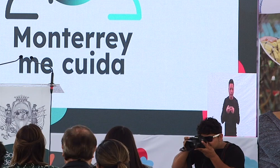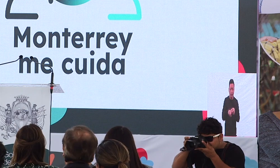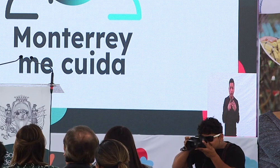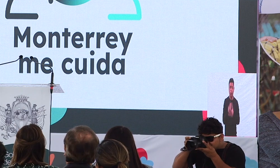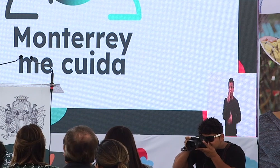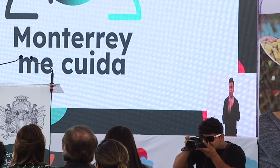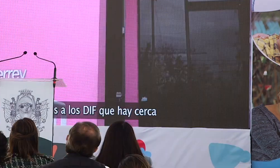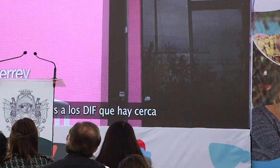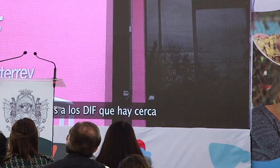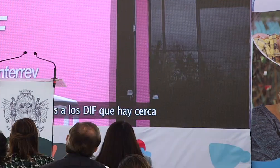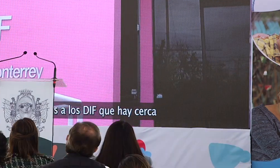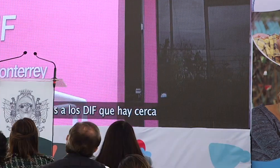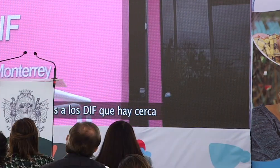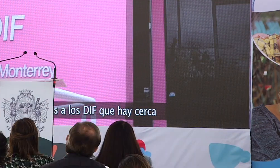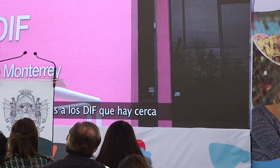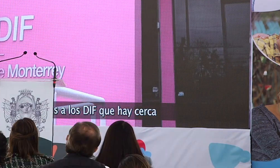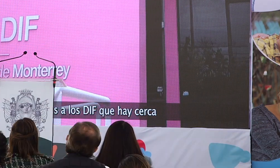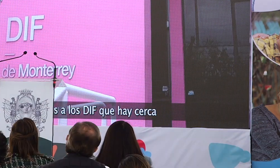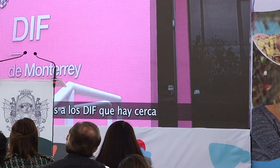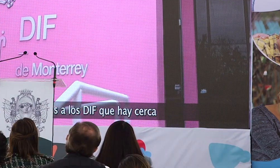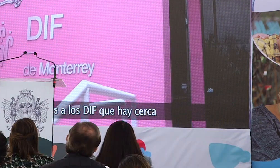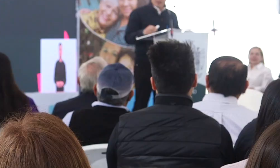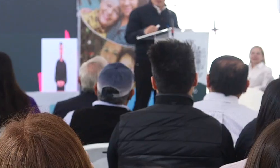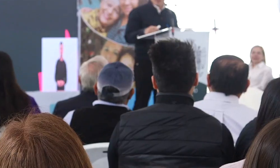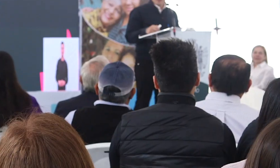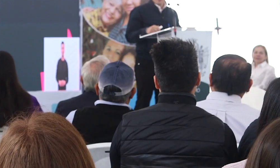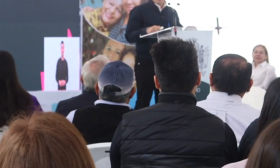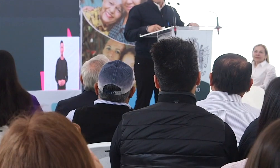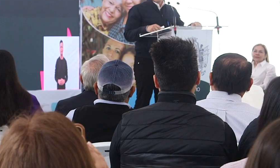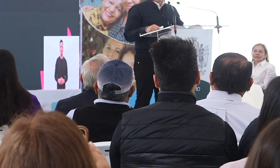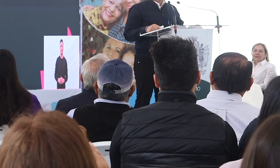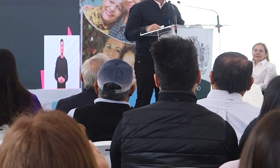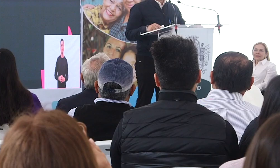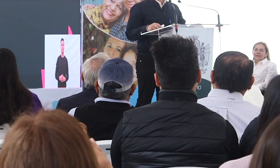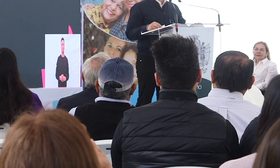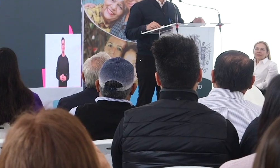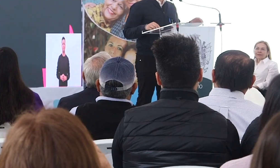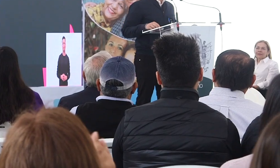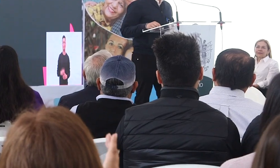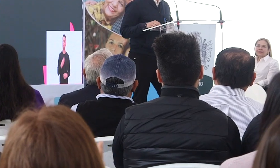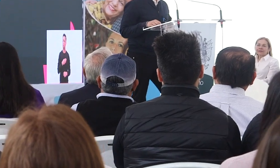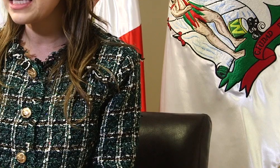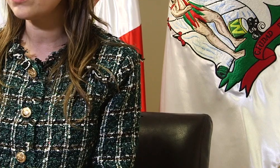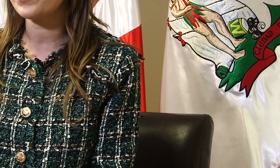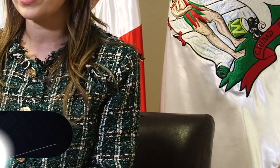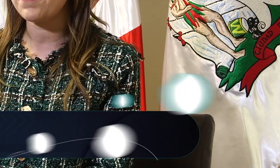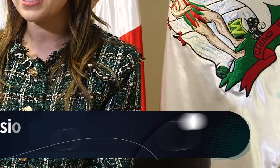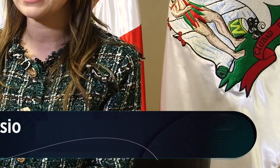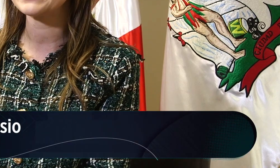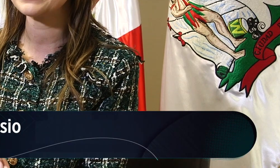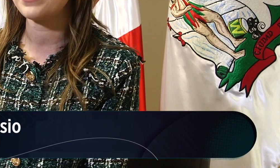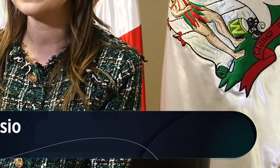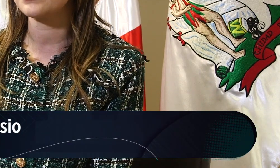cuidados, el municipio de Monterrey, a través del DIF, presentó el programa interinstitucional Monterrey Me Cuida. Es un